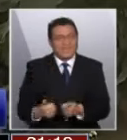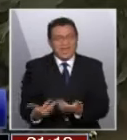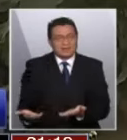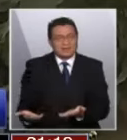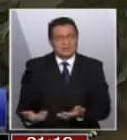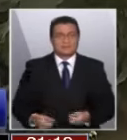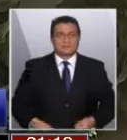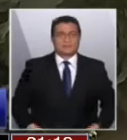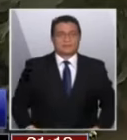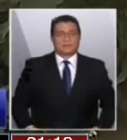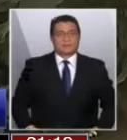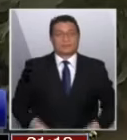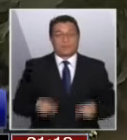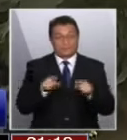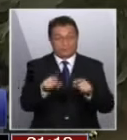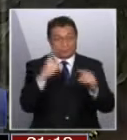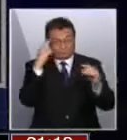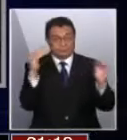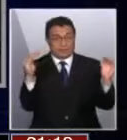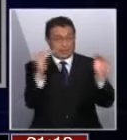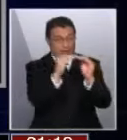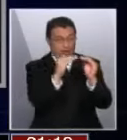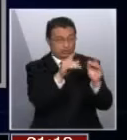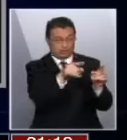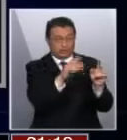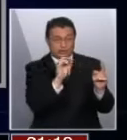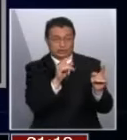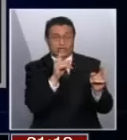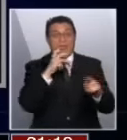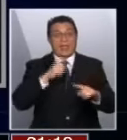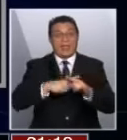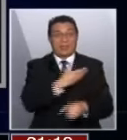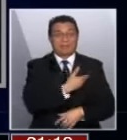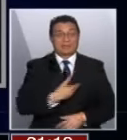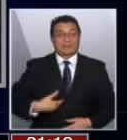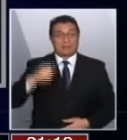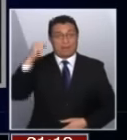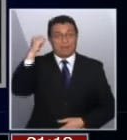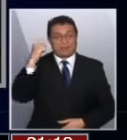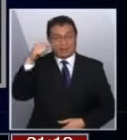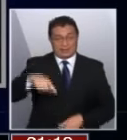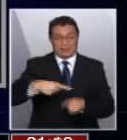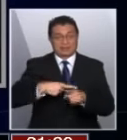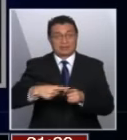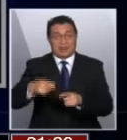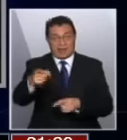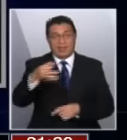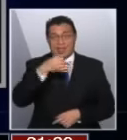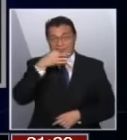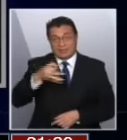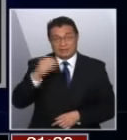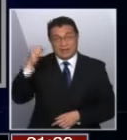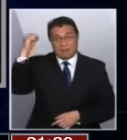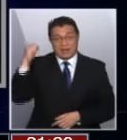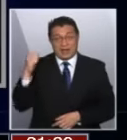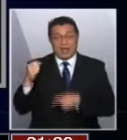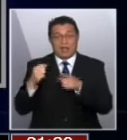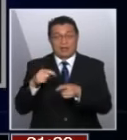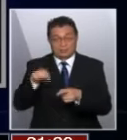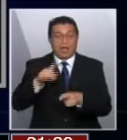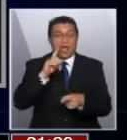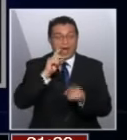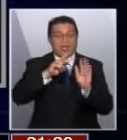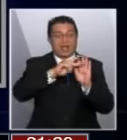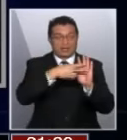senador usted en ese sentido coincide con el expresidente Sebastián Piñera esta semana en una entrevista él decía que acá habían